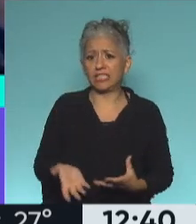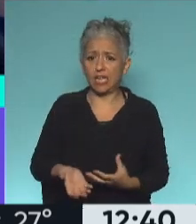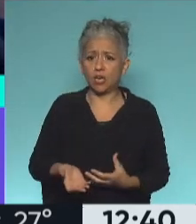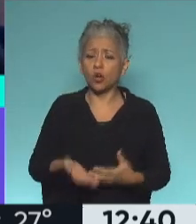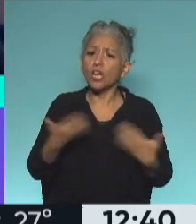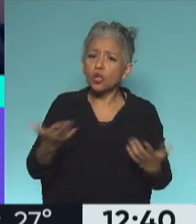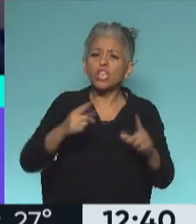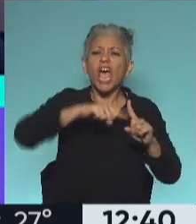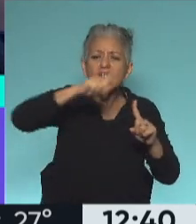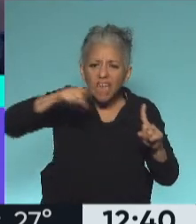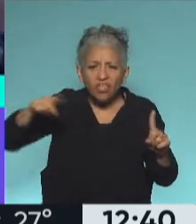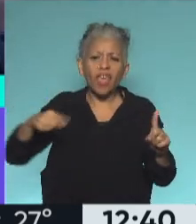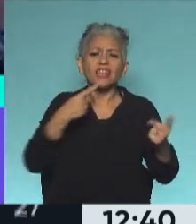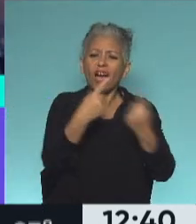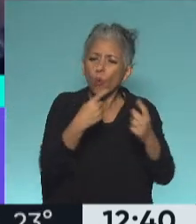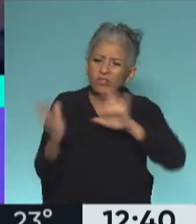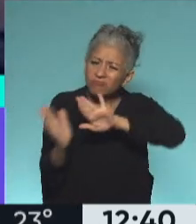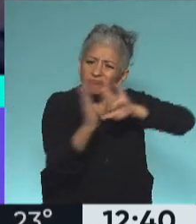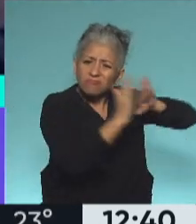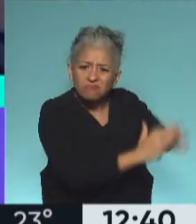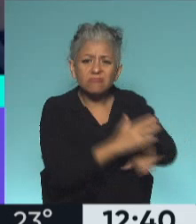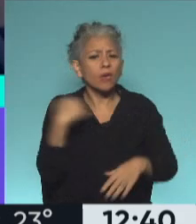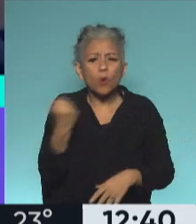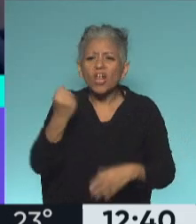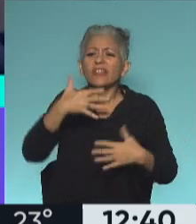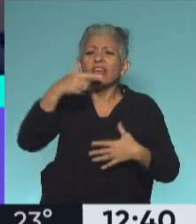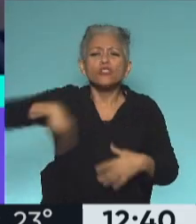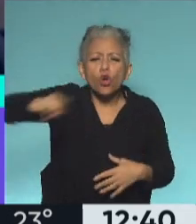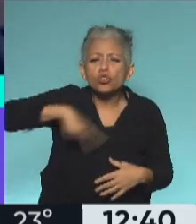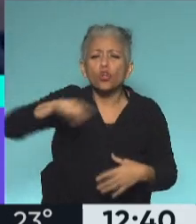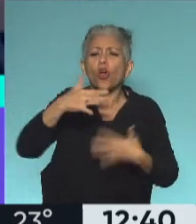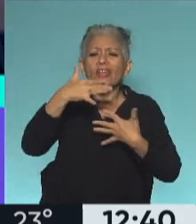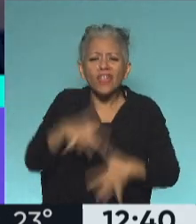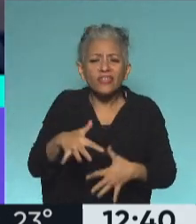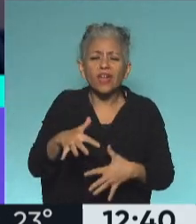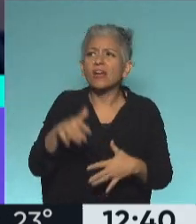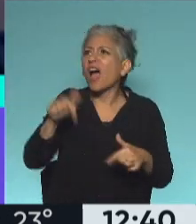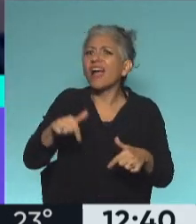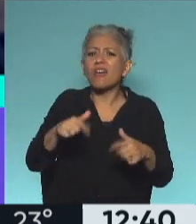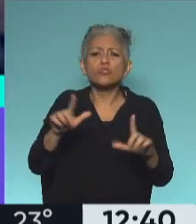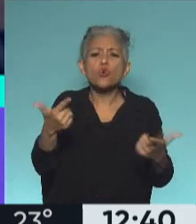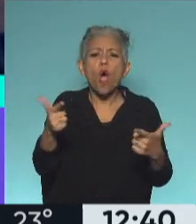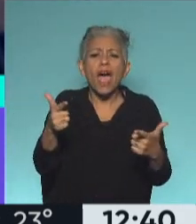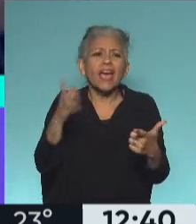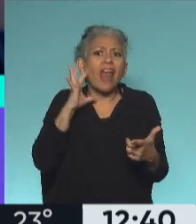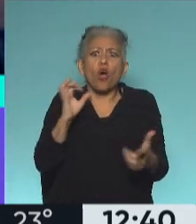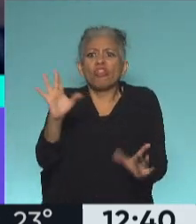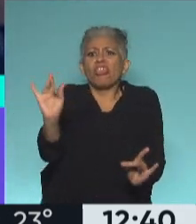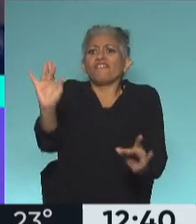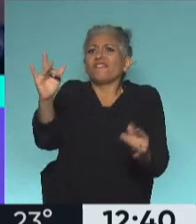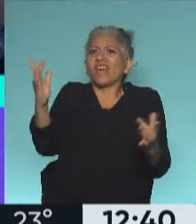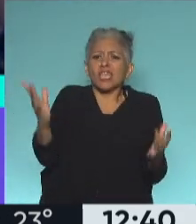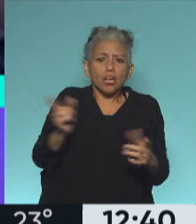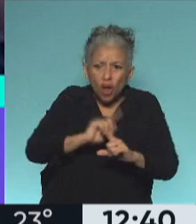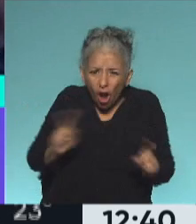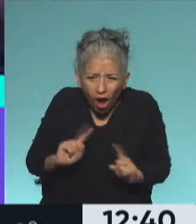las estadísticas y las encuestas de lado y entender que si esto no hacemos, aparte acá no hay ninguna nada sofisticado, acá no hay que inventar nada,